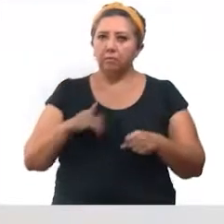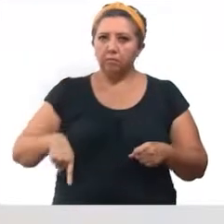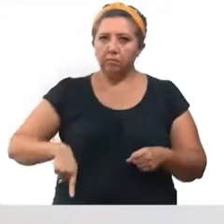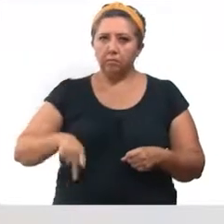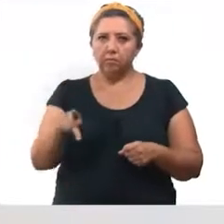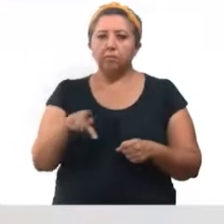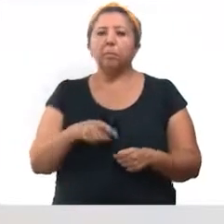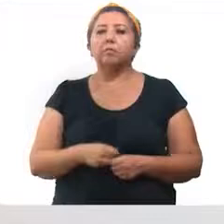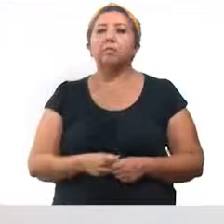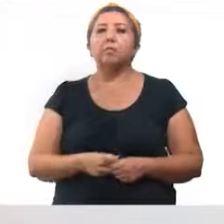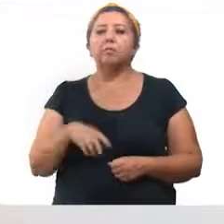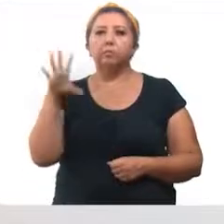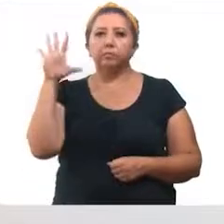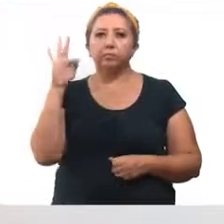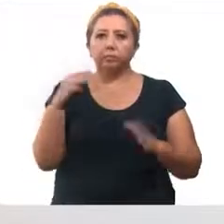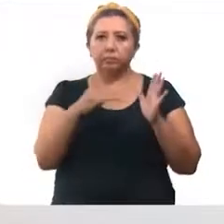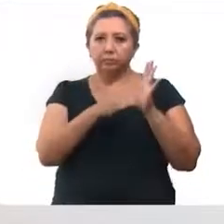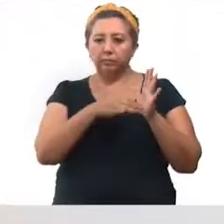hospitales públicos.